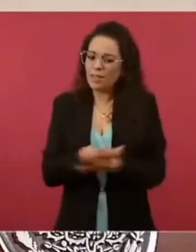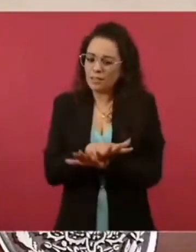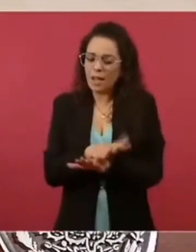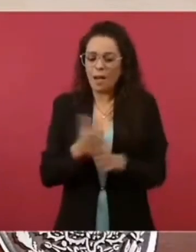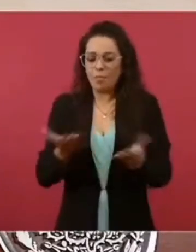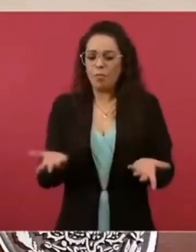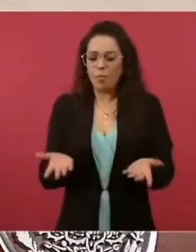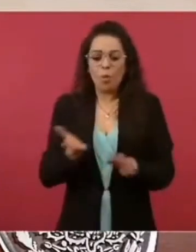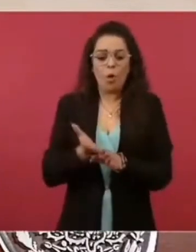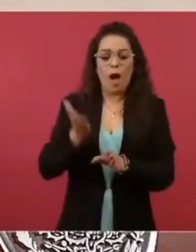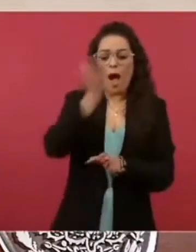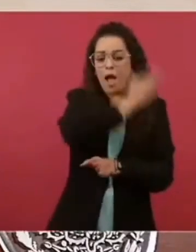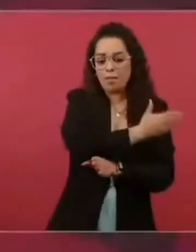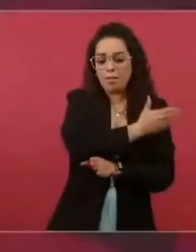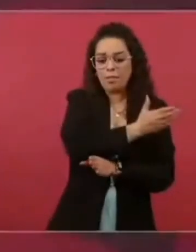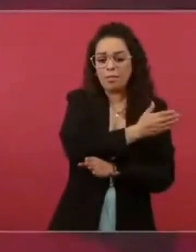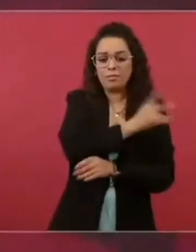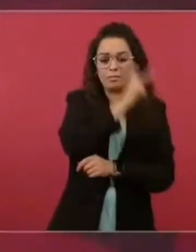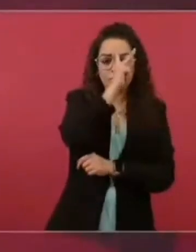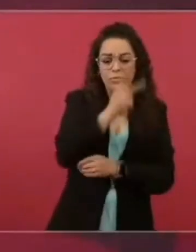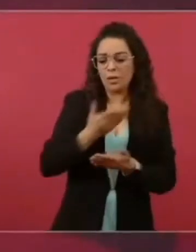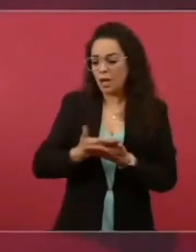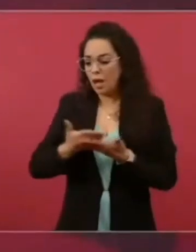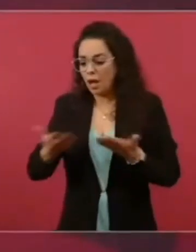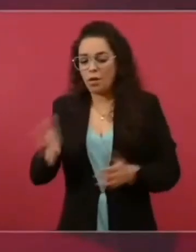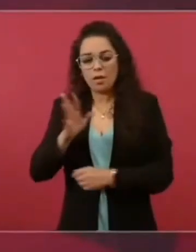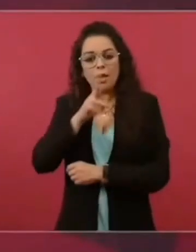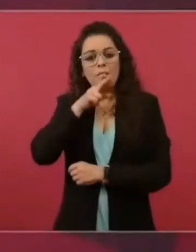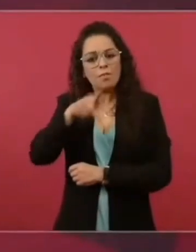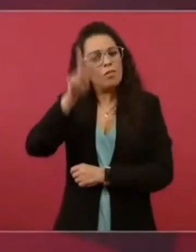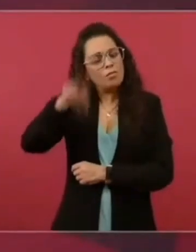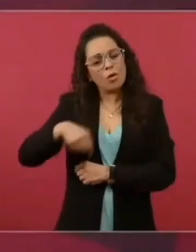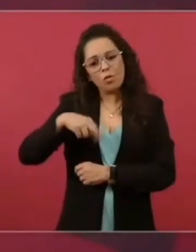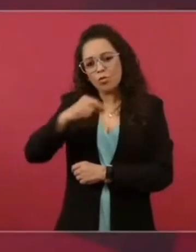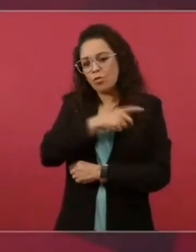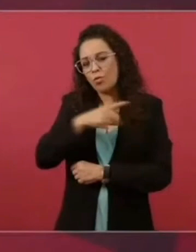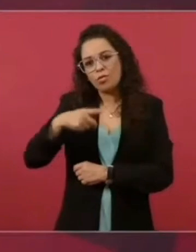estar hablando tanto de esto,